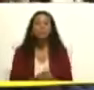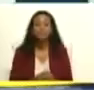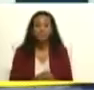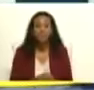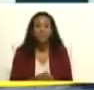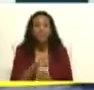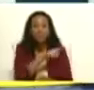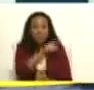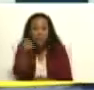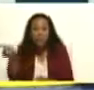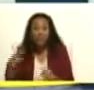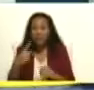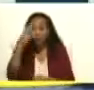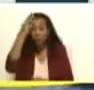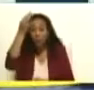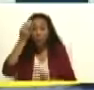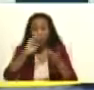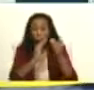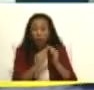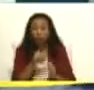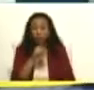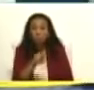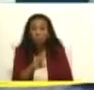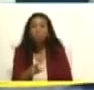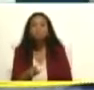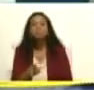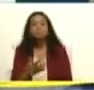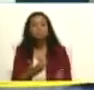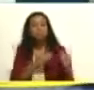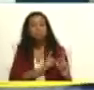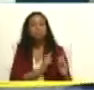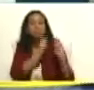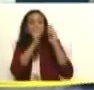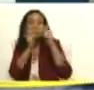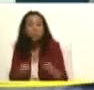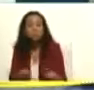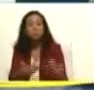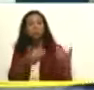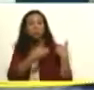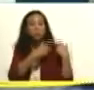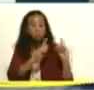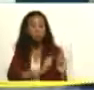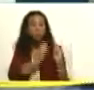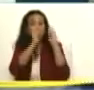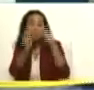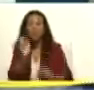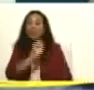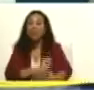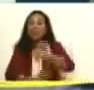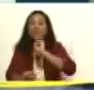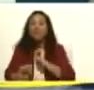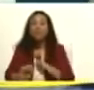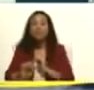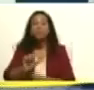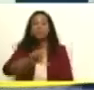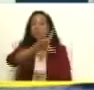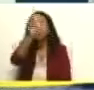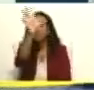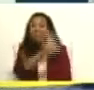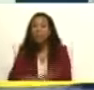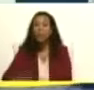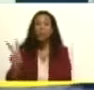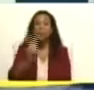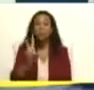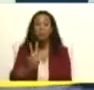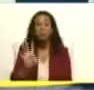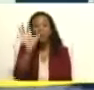A ustedes les encargo en su comunidad la defensa de la patria. Y